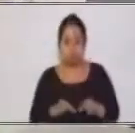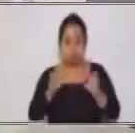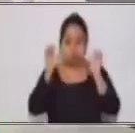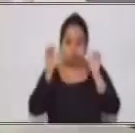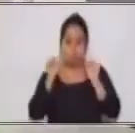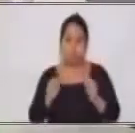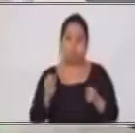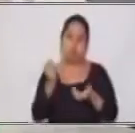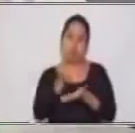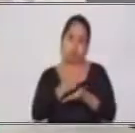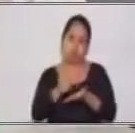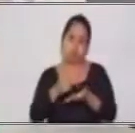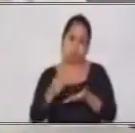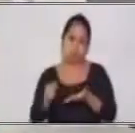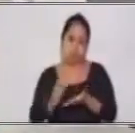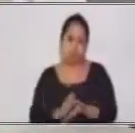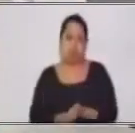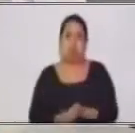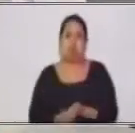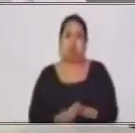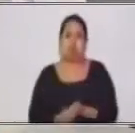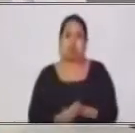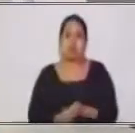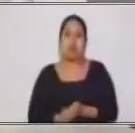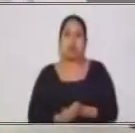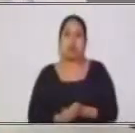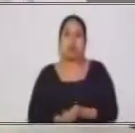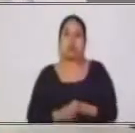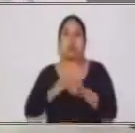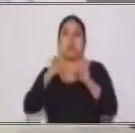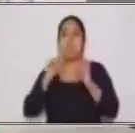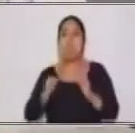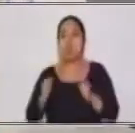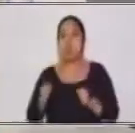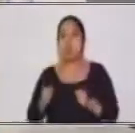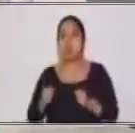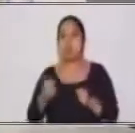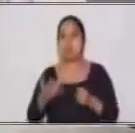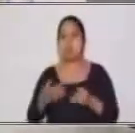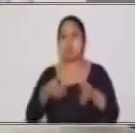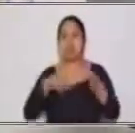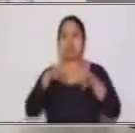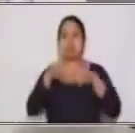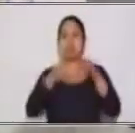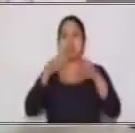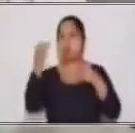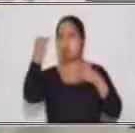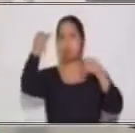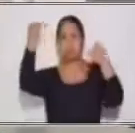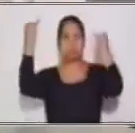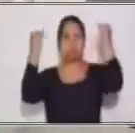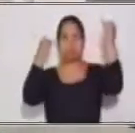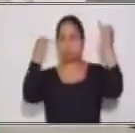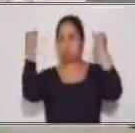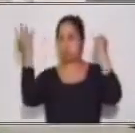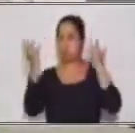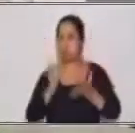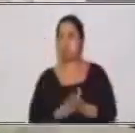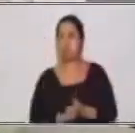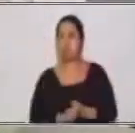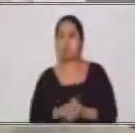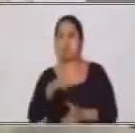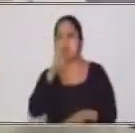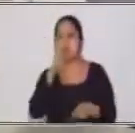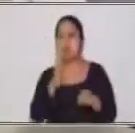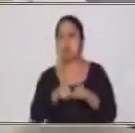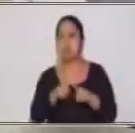puedan escribir y que a través de esa escritura nos desborden de imaginación, así como todos estos escritores que